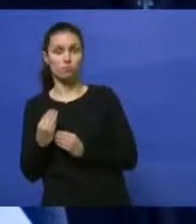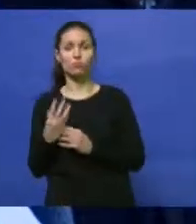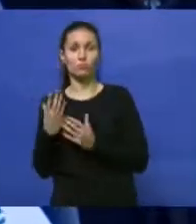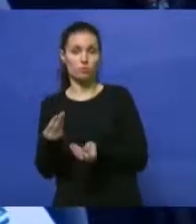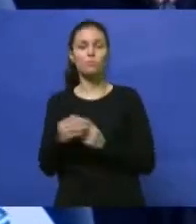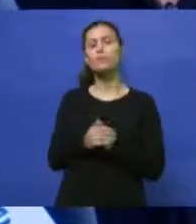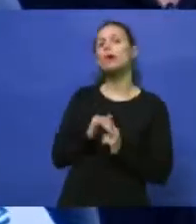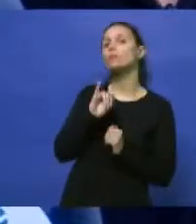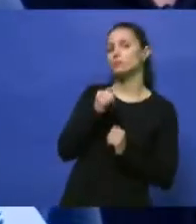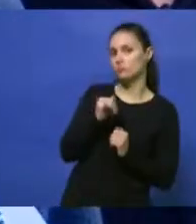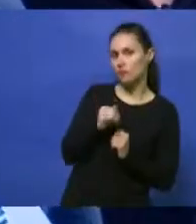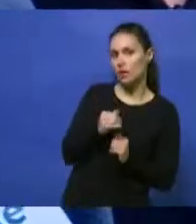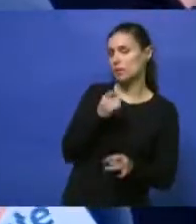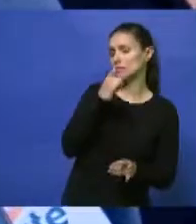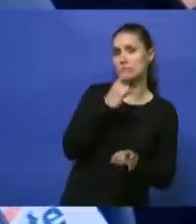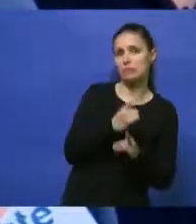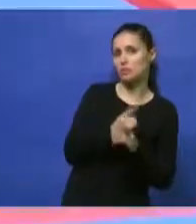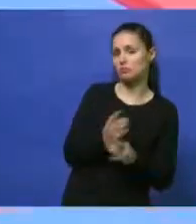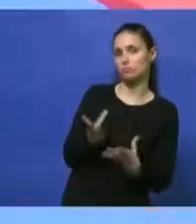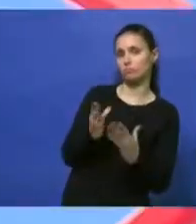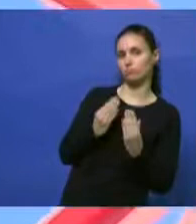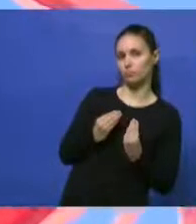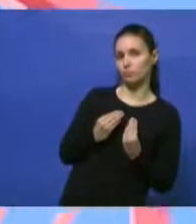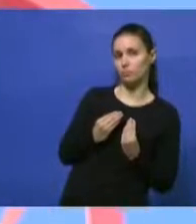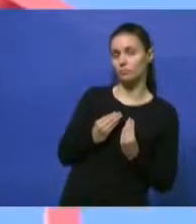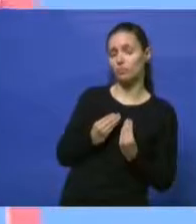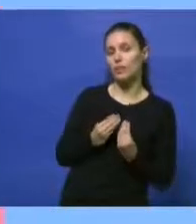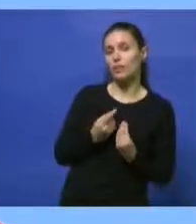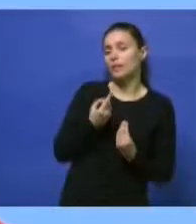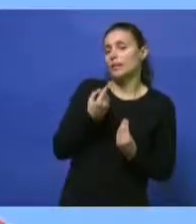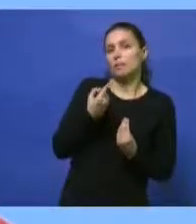siempre nos está dando una mano. Pero